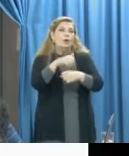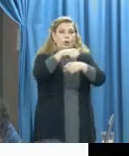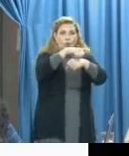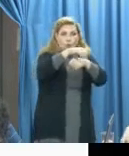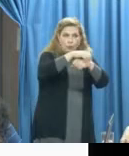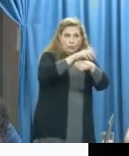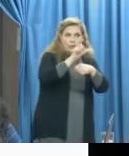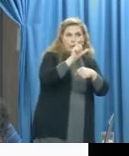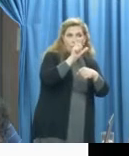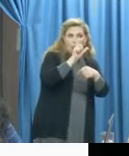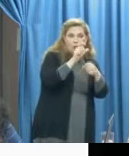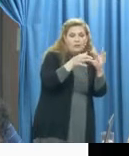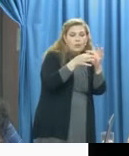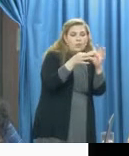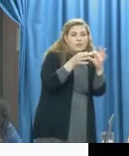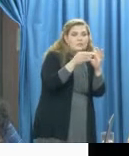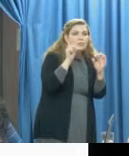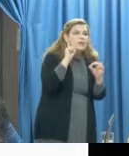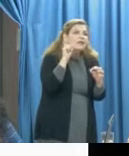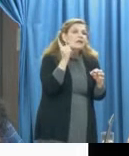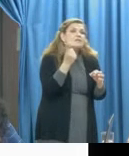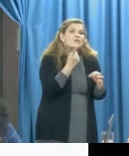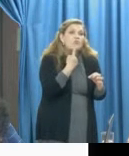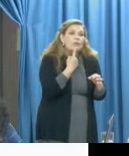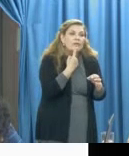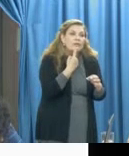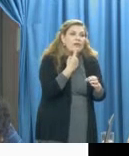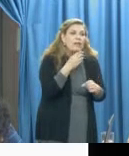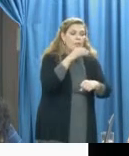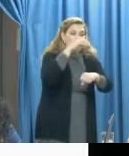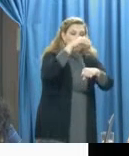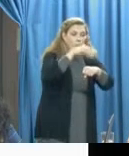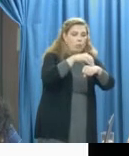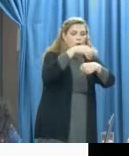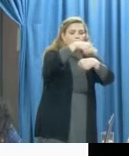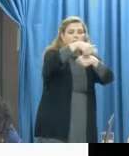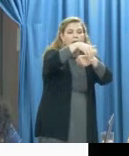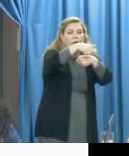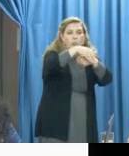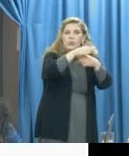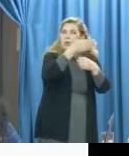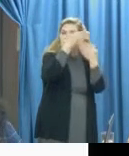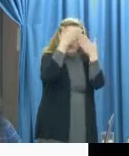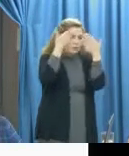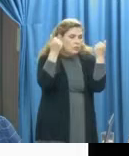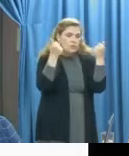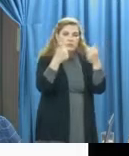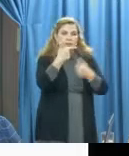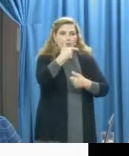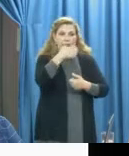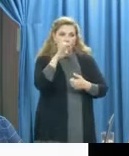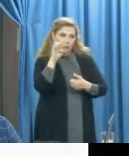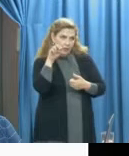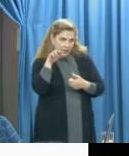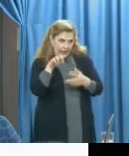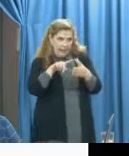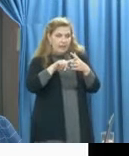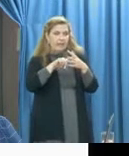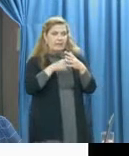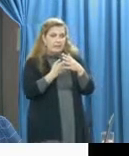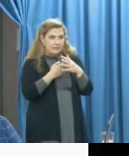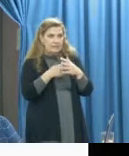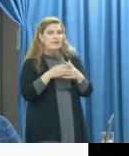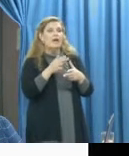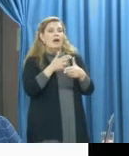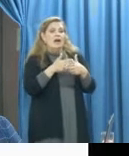se describe una sordera se le da un número, aunque no sepamos el gen que la está ocasionando. Entonces, como les comentaba yo,